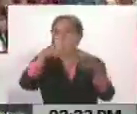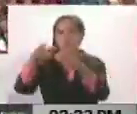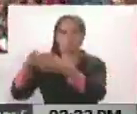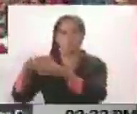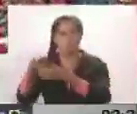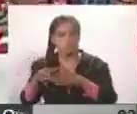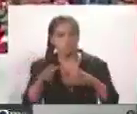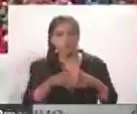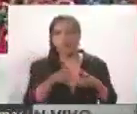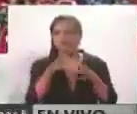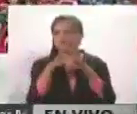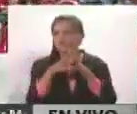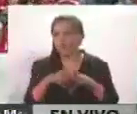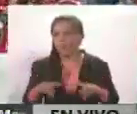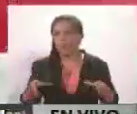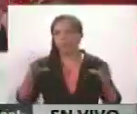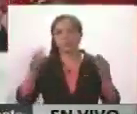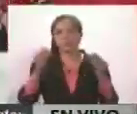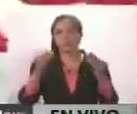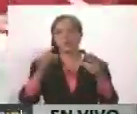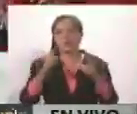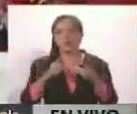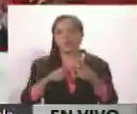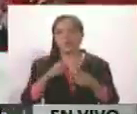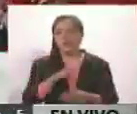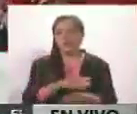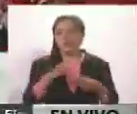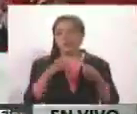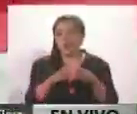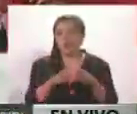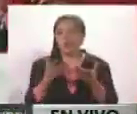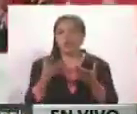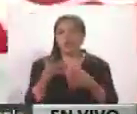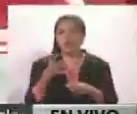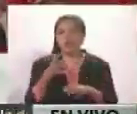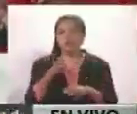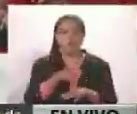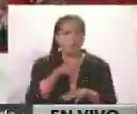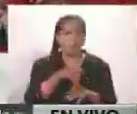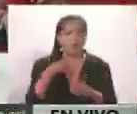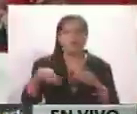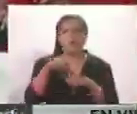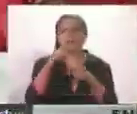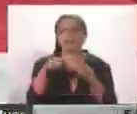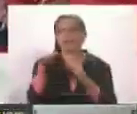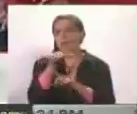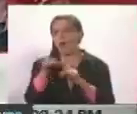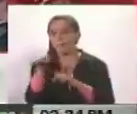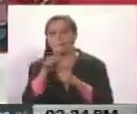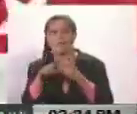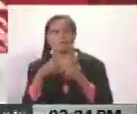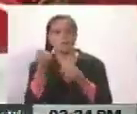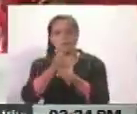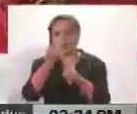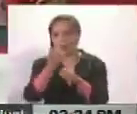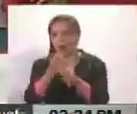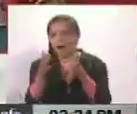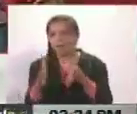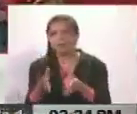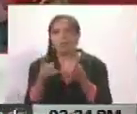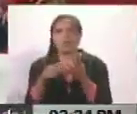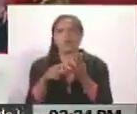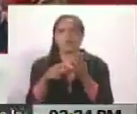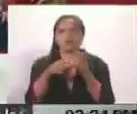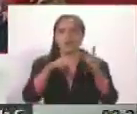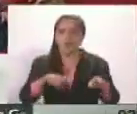los colectivos, de la sexodiversidad, de la ecología, de los trabajadores, de los